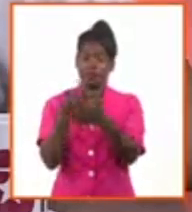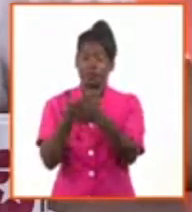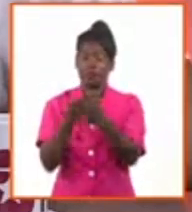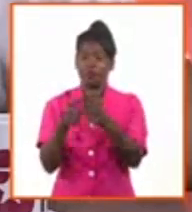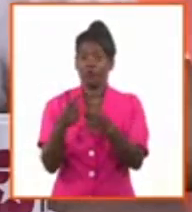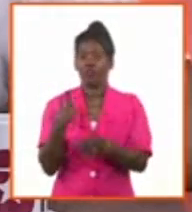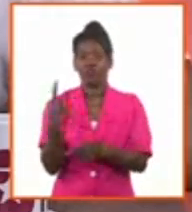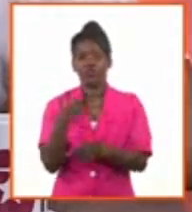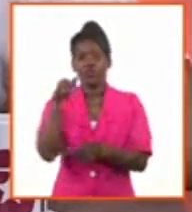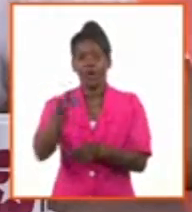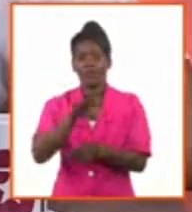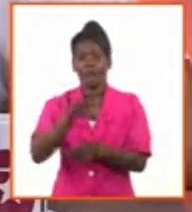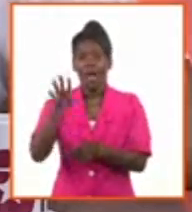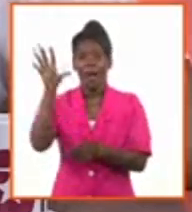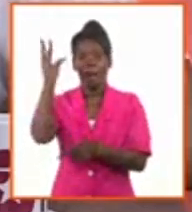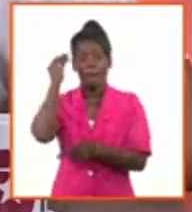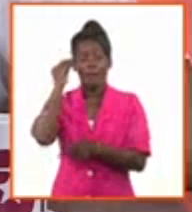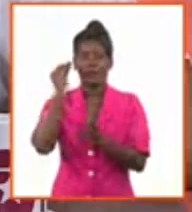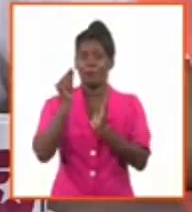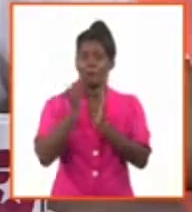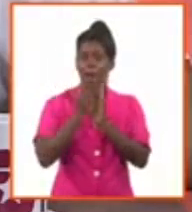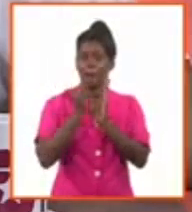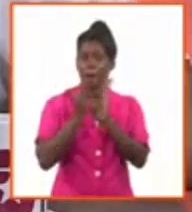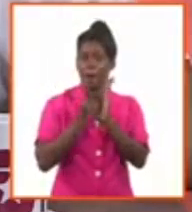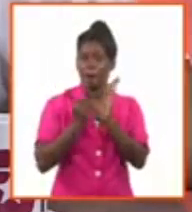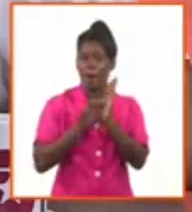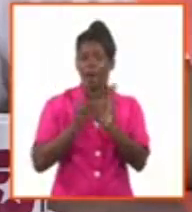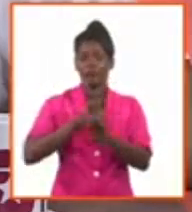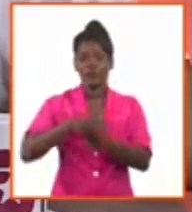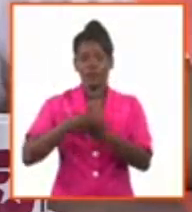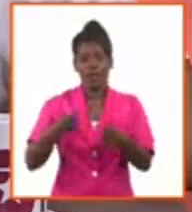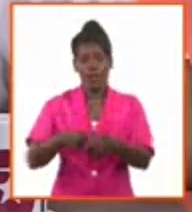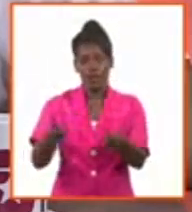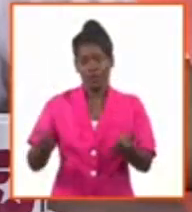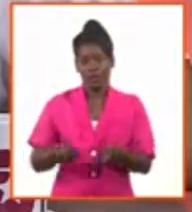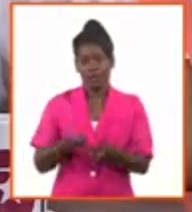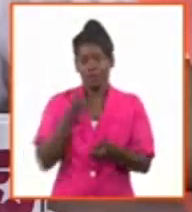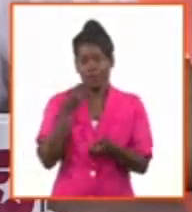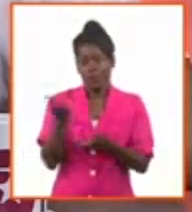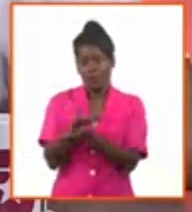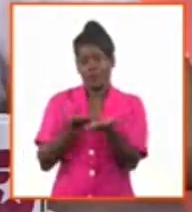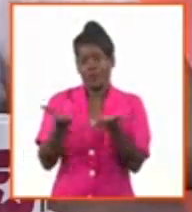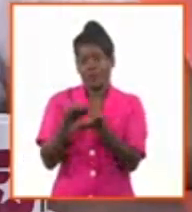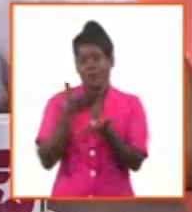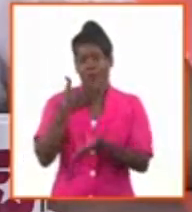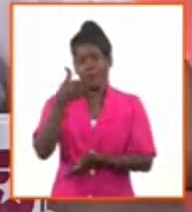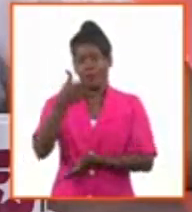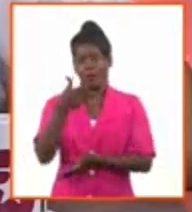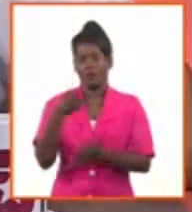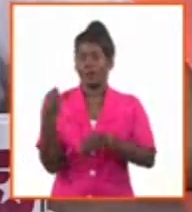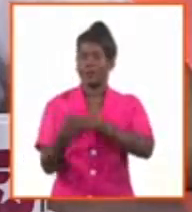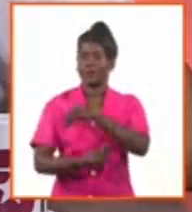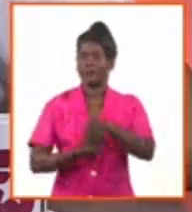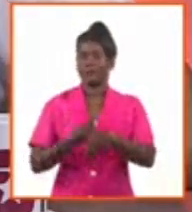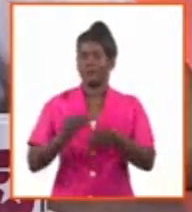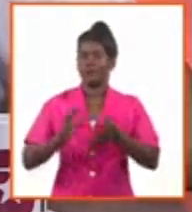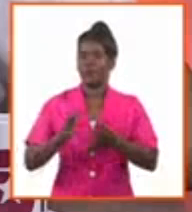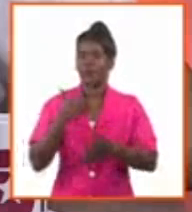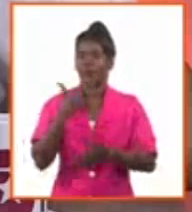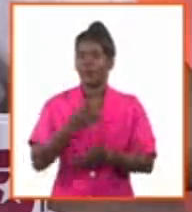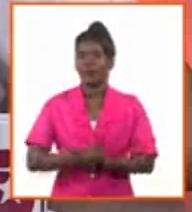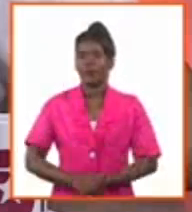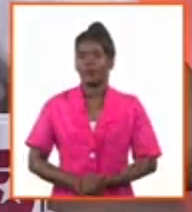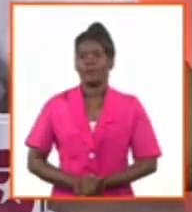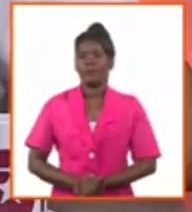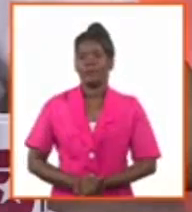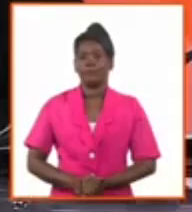hacer nuestro debate en nuestros congresos de la FEU, maneras de socializar y de ver qué puedo transformar en esos